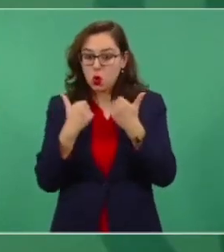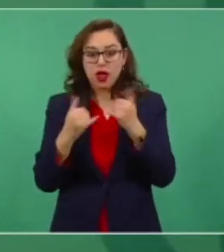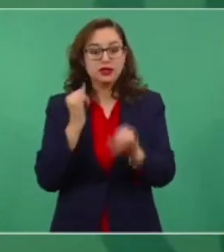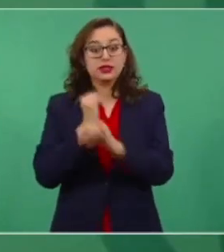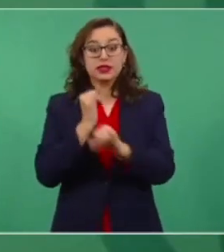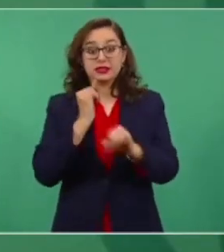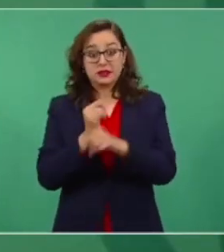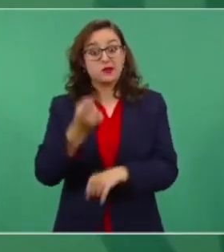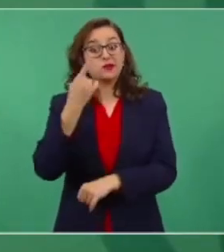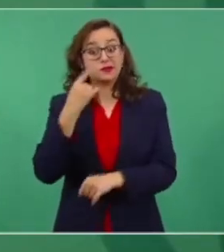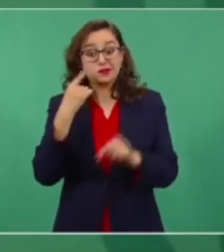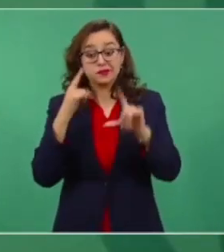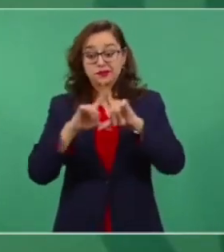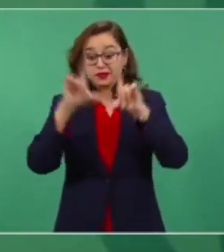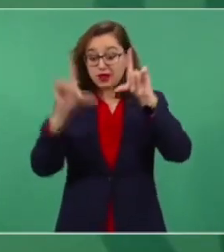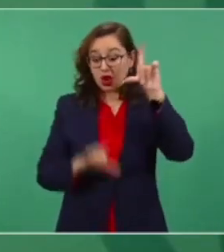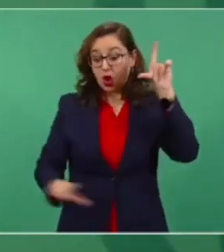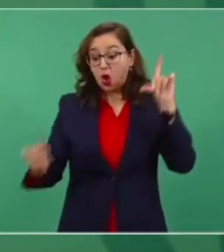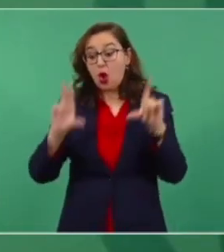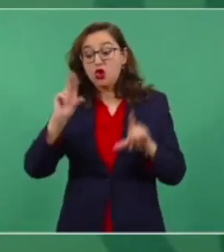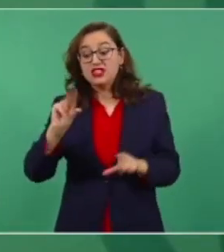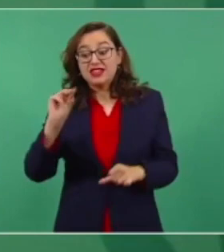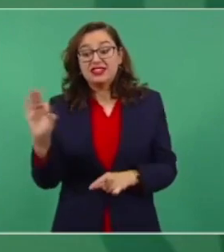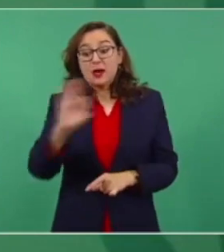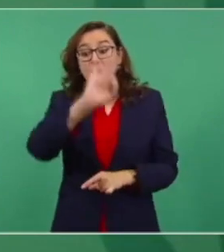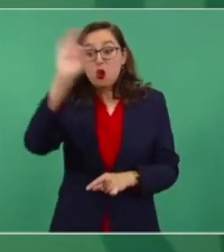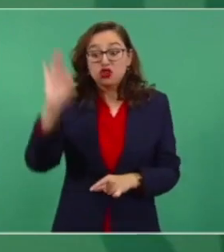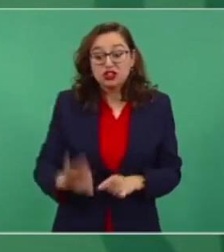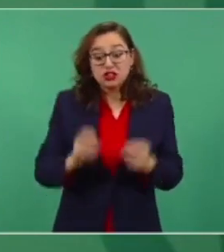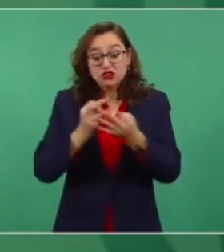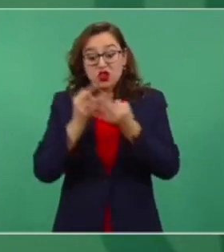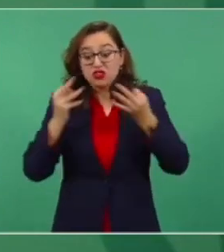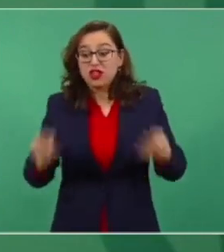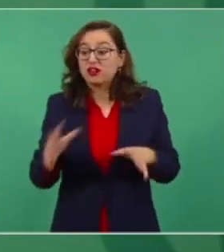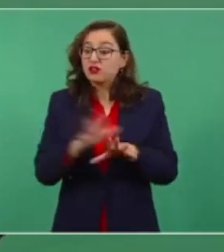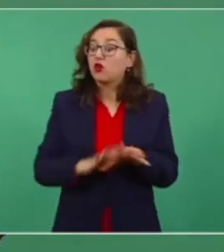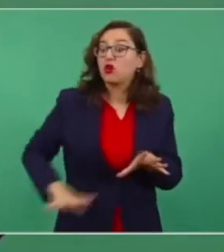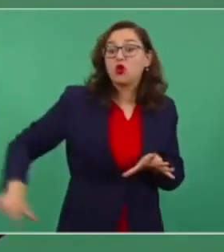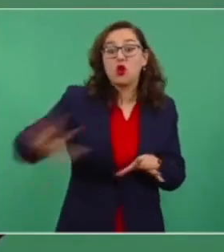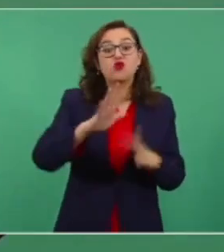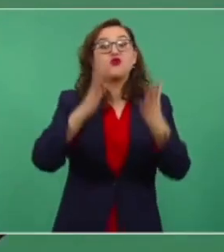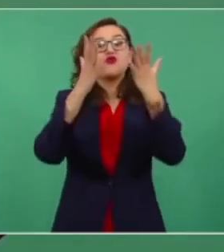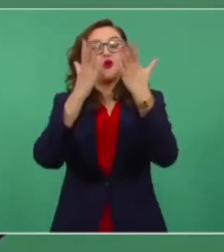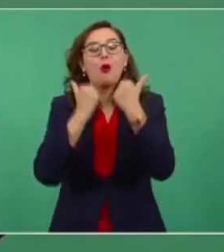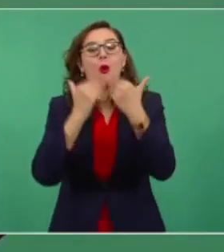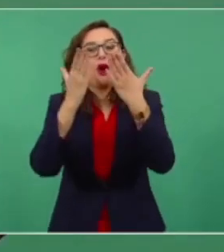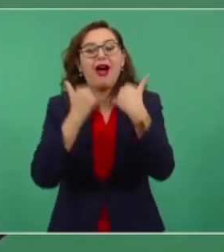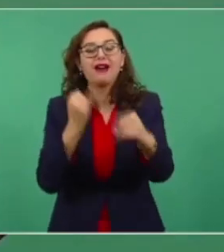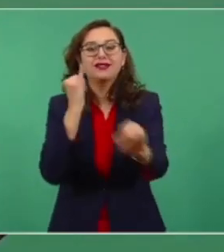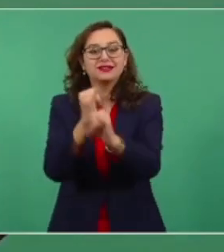territorio nacional. Es un gran atraso. Son de las cosas que tenemos que resolver.